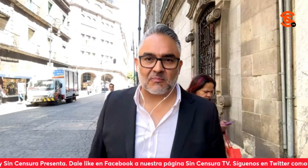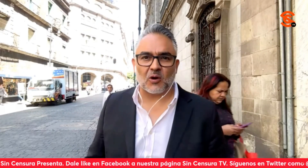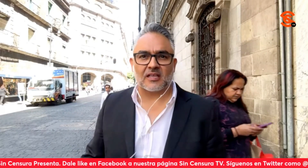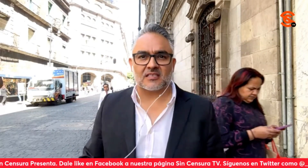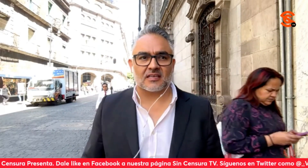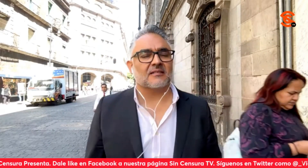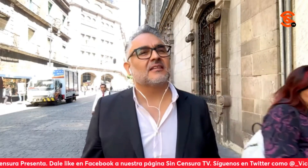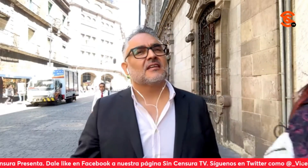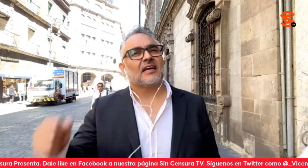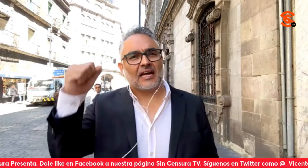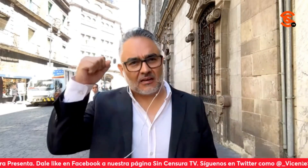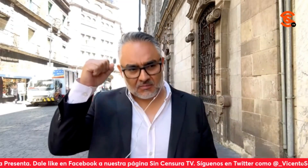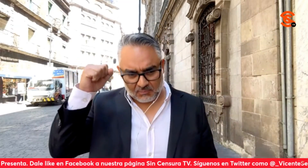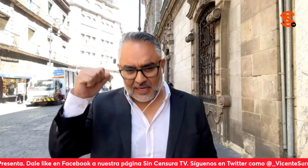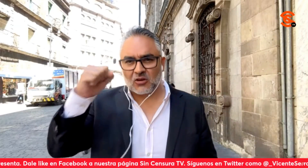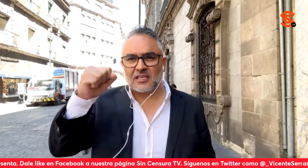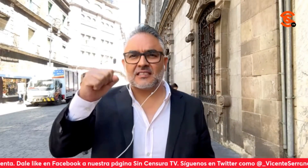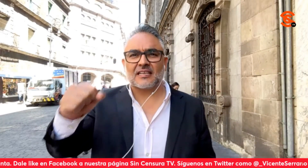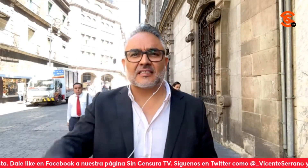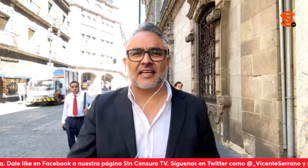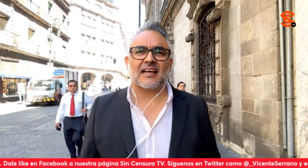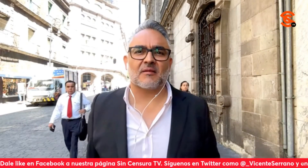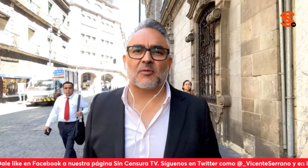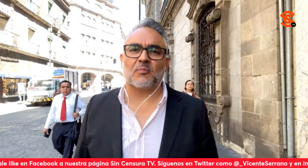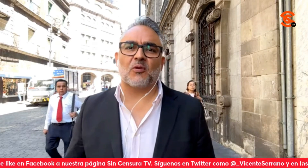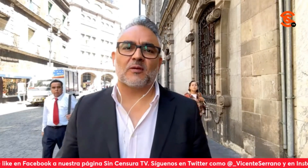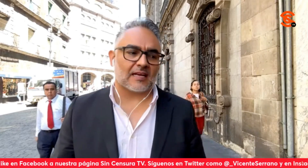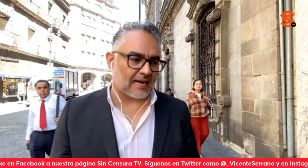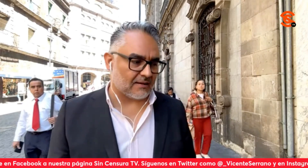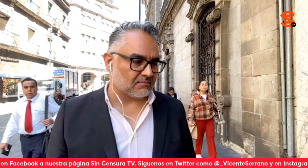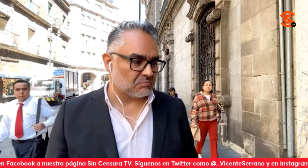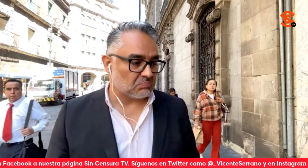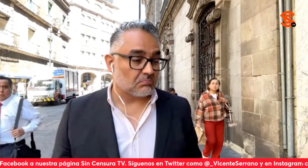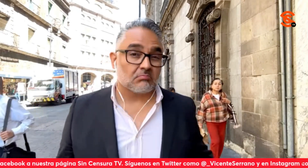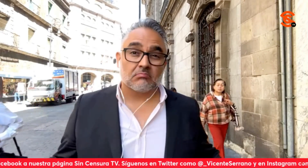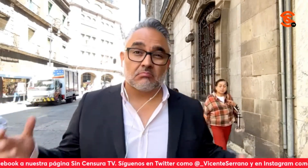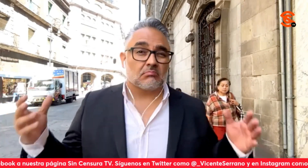del Pulitzer, el periodista estrella de ProPublica,